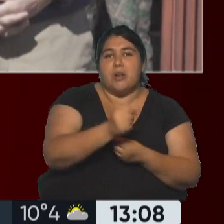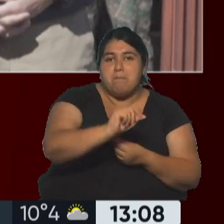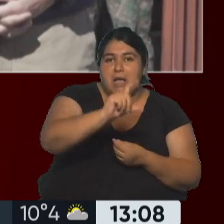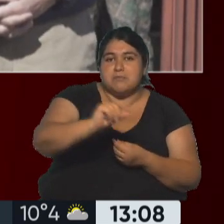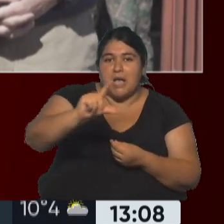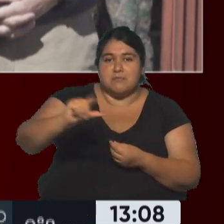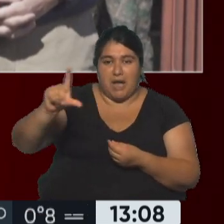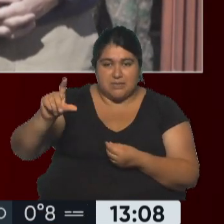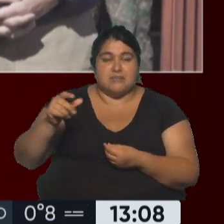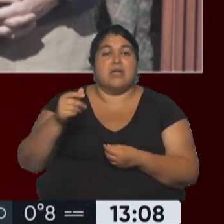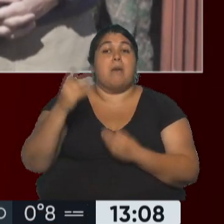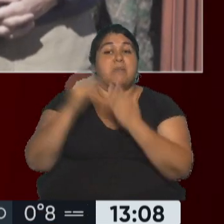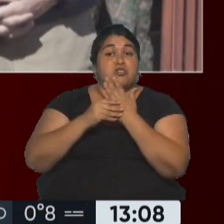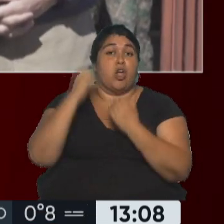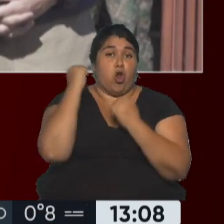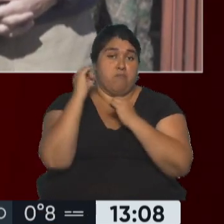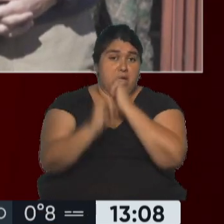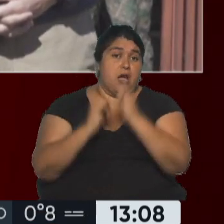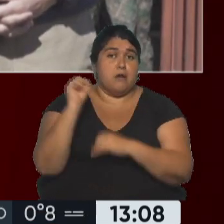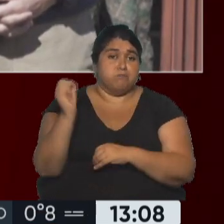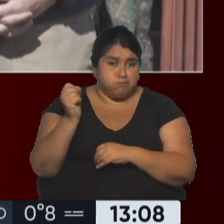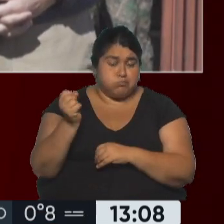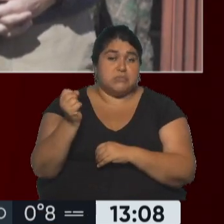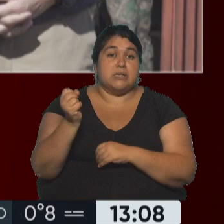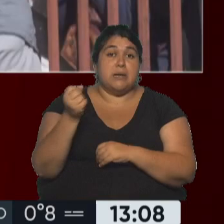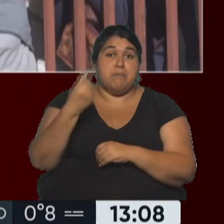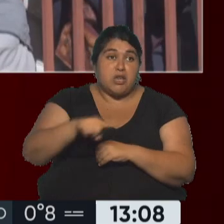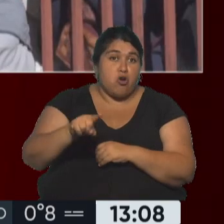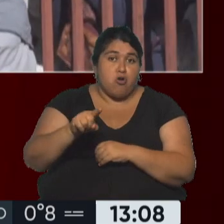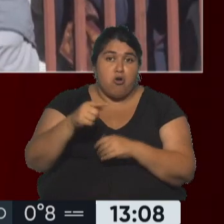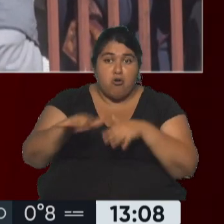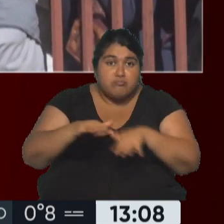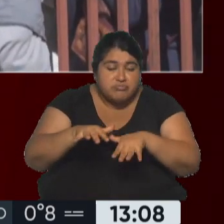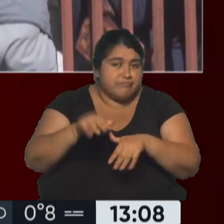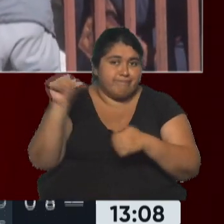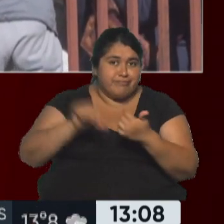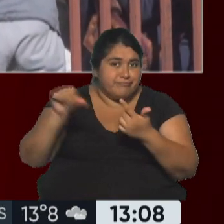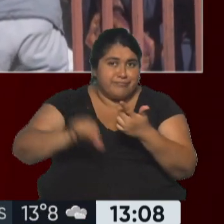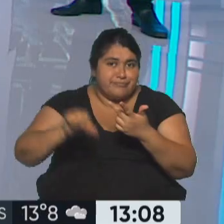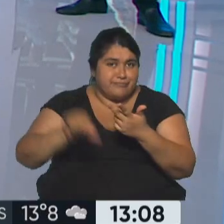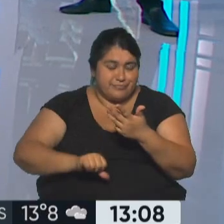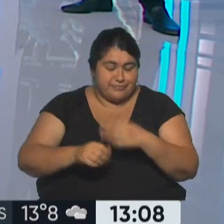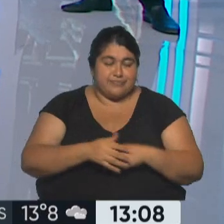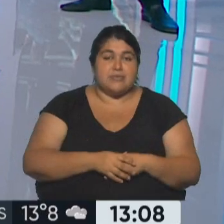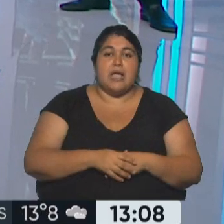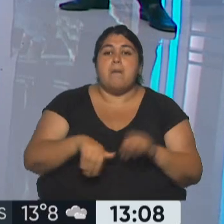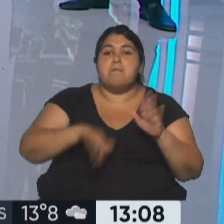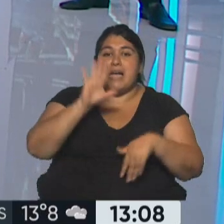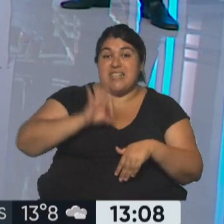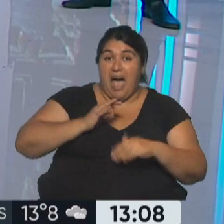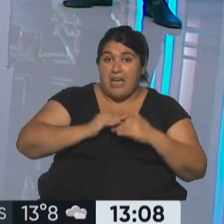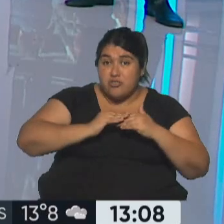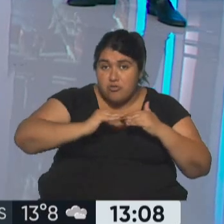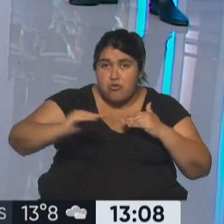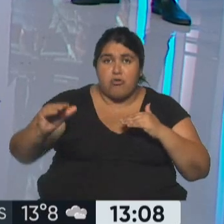lo dijo el propio Mario Marcel, el ministro de Economía, dijo, bueno, todo esto no lo vamos a poder hacer en un año que se proyecta de más de estancamiento que de